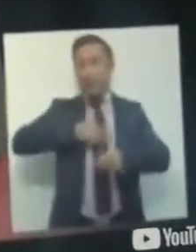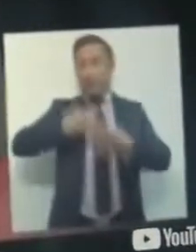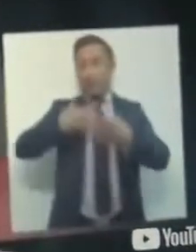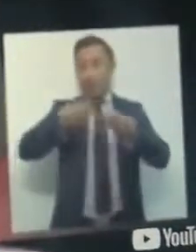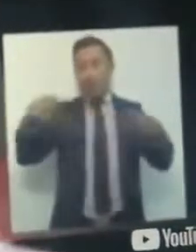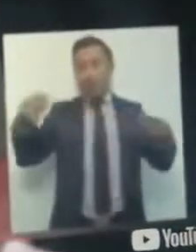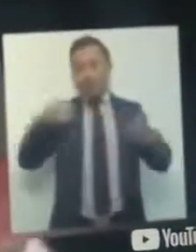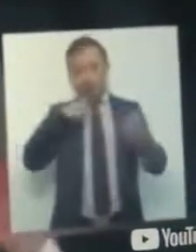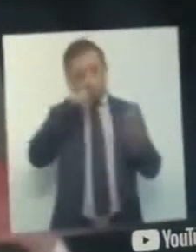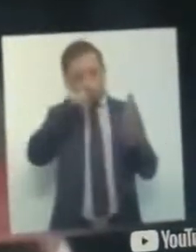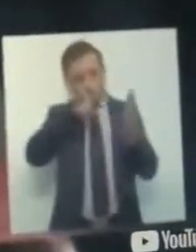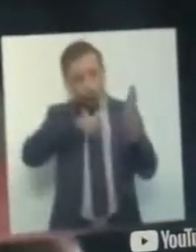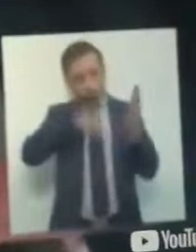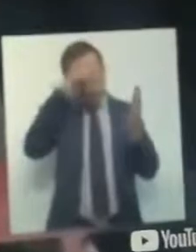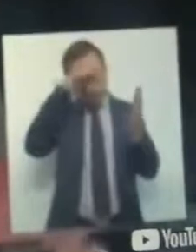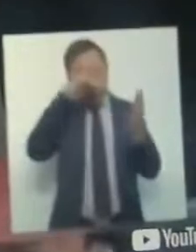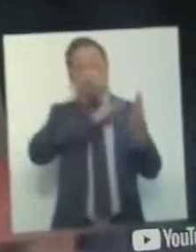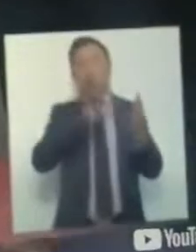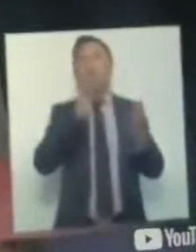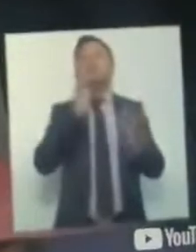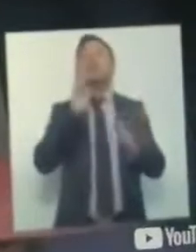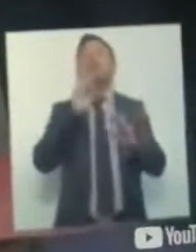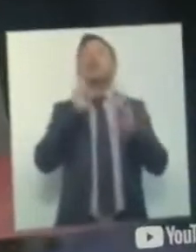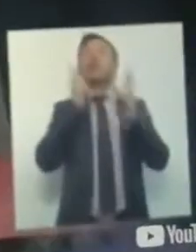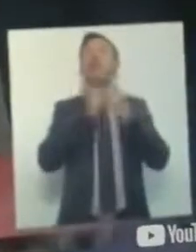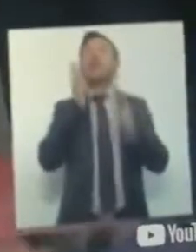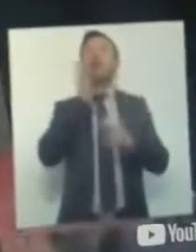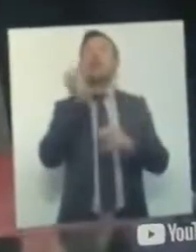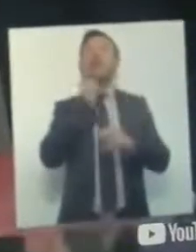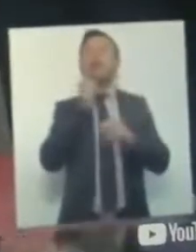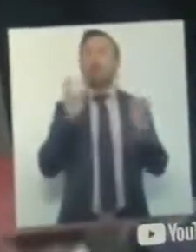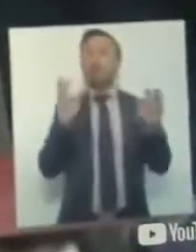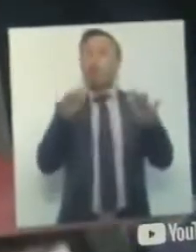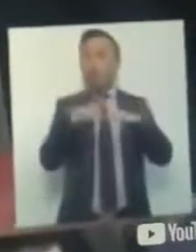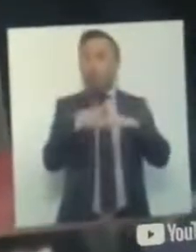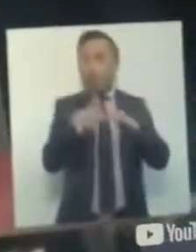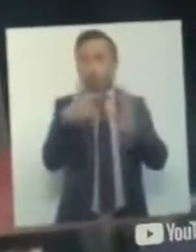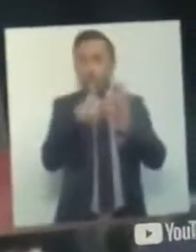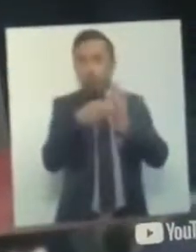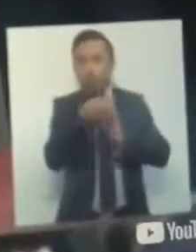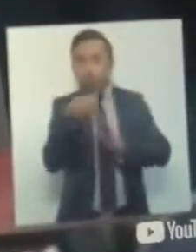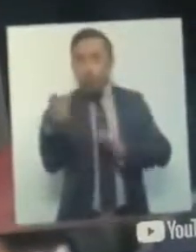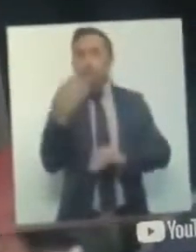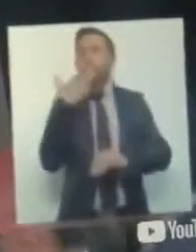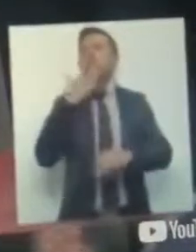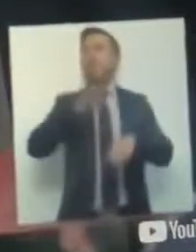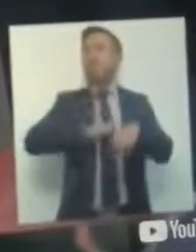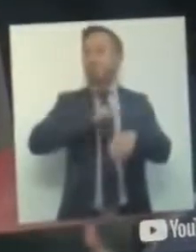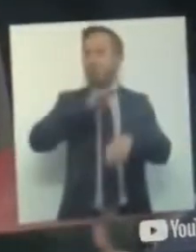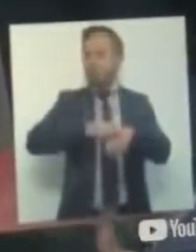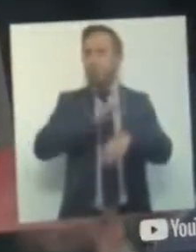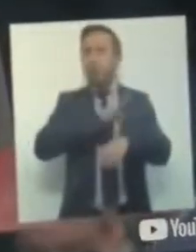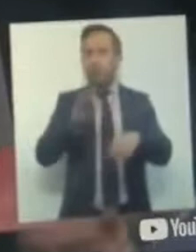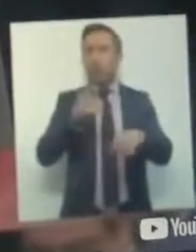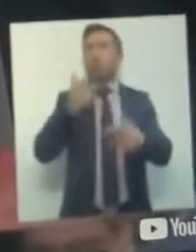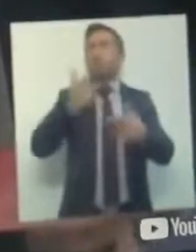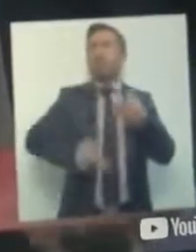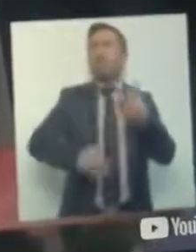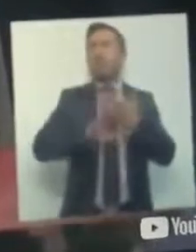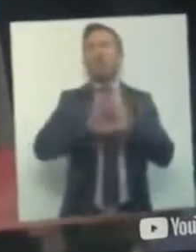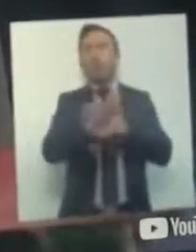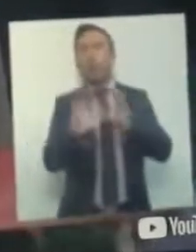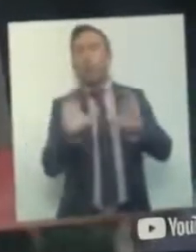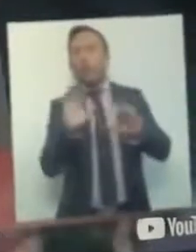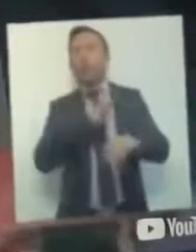protocolo realizado para la sesión comentada cumple con las medidas preventivas y necesarias para la prevención